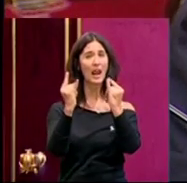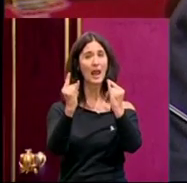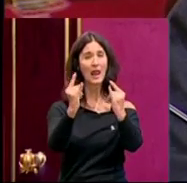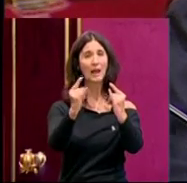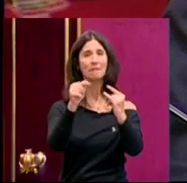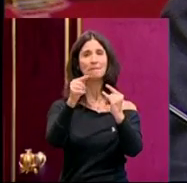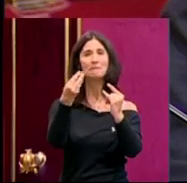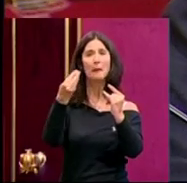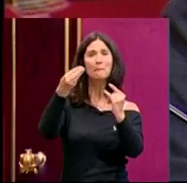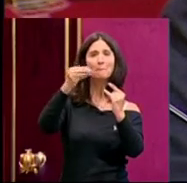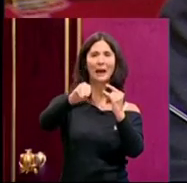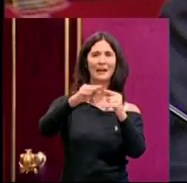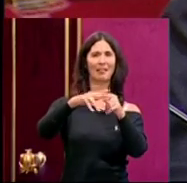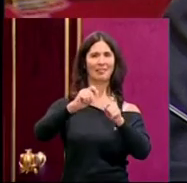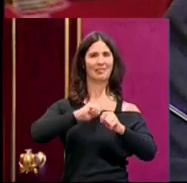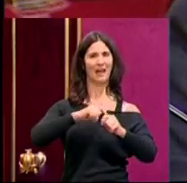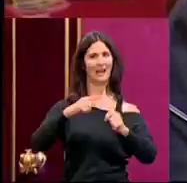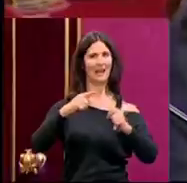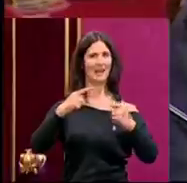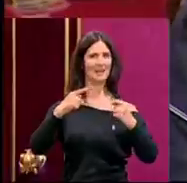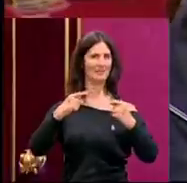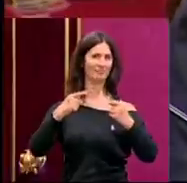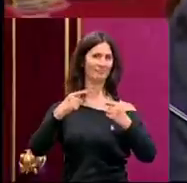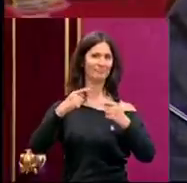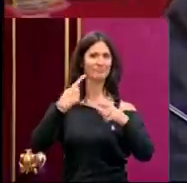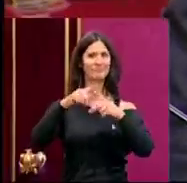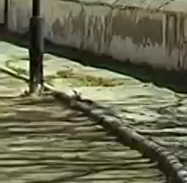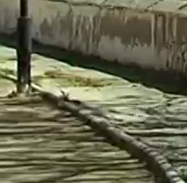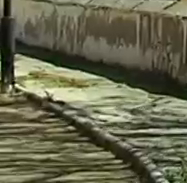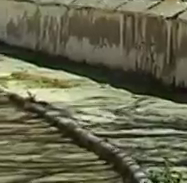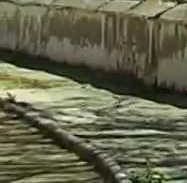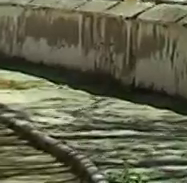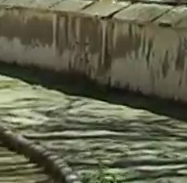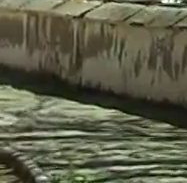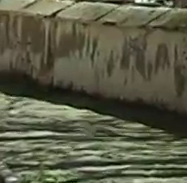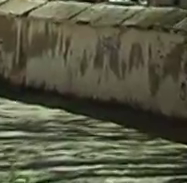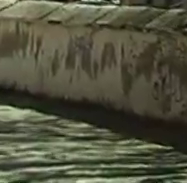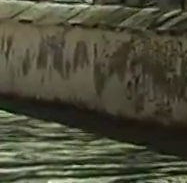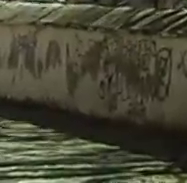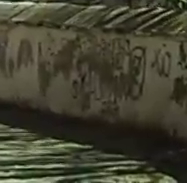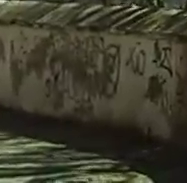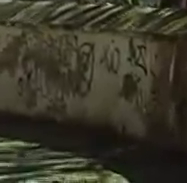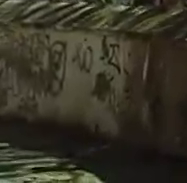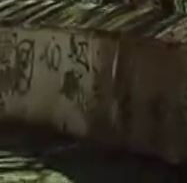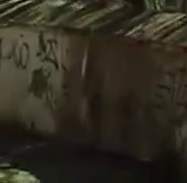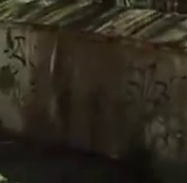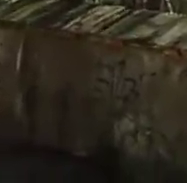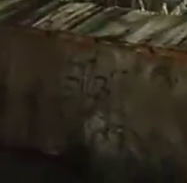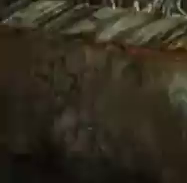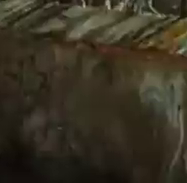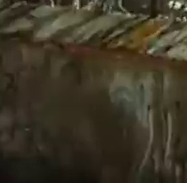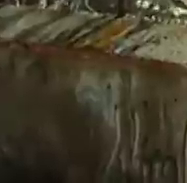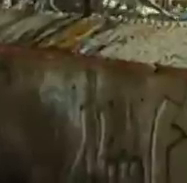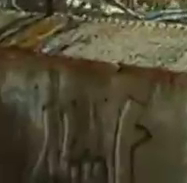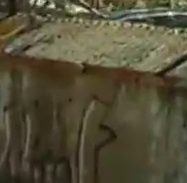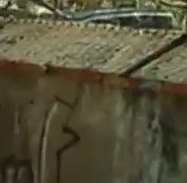algunos elementos biosaludables y, si era posible, alguna zona de juego infantil en un espacio que